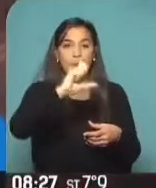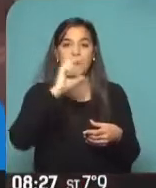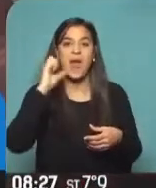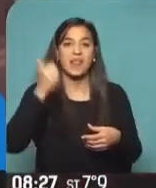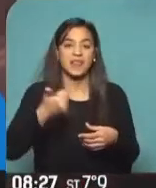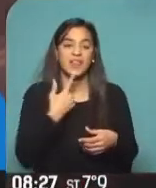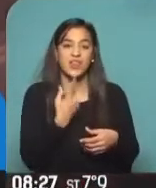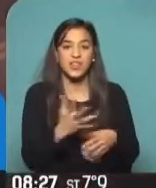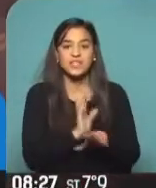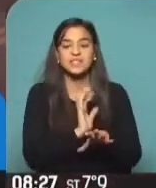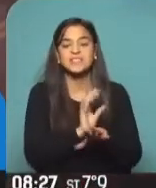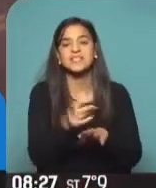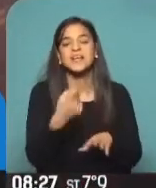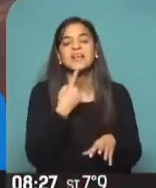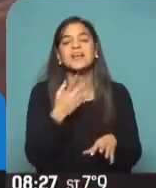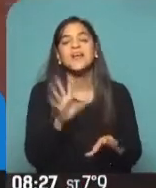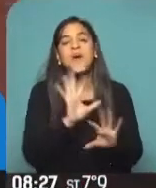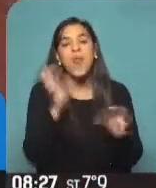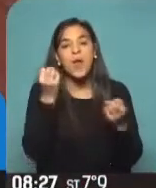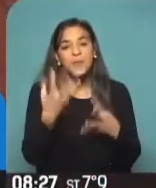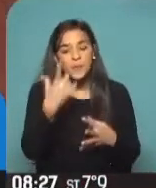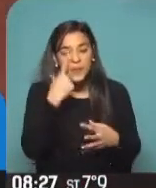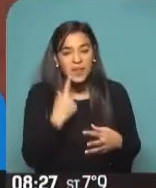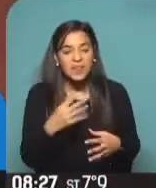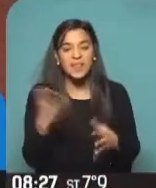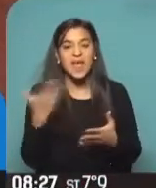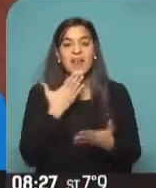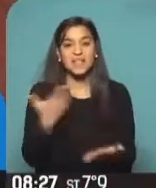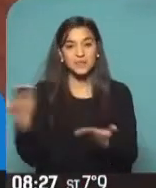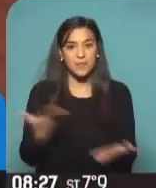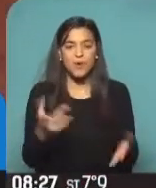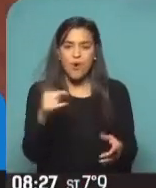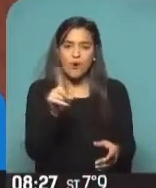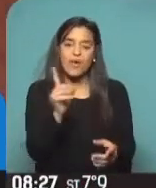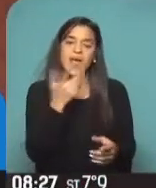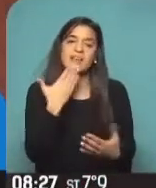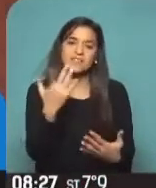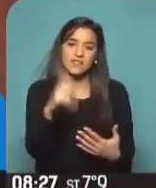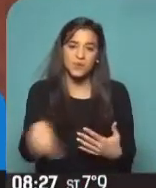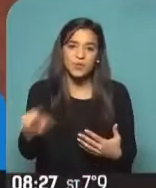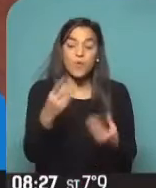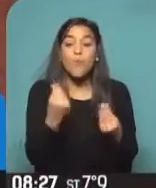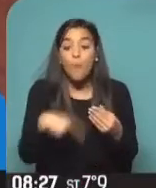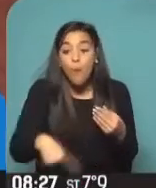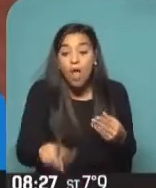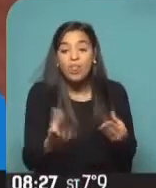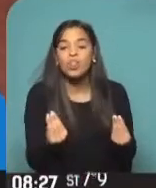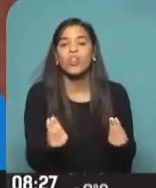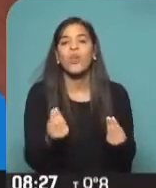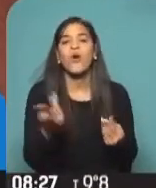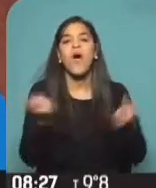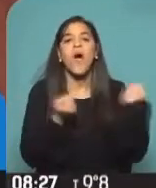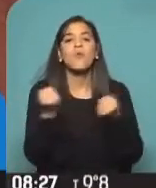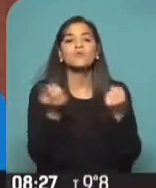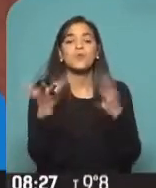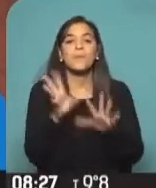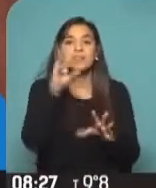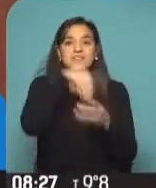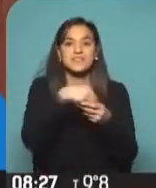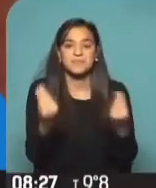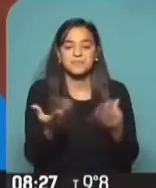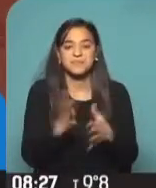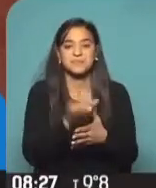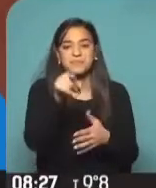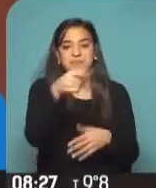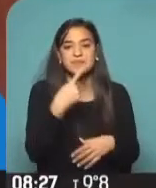organizadores de ese evento buen día jorge muchísimas gracias por venir no gracias a usted libro cuando se desarrolla y qué tipo de automóviles participar en esto en